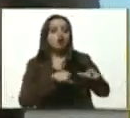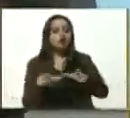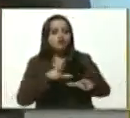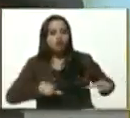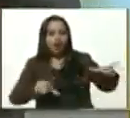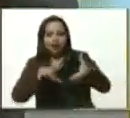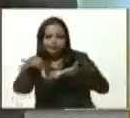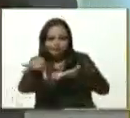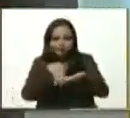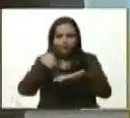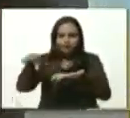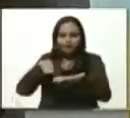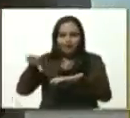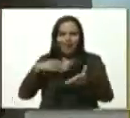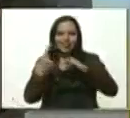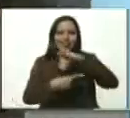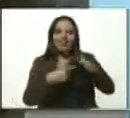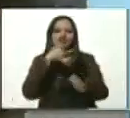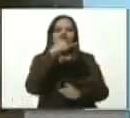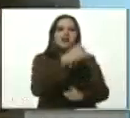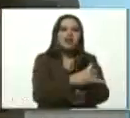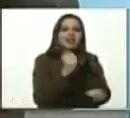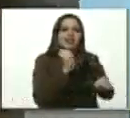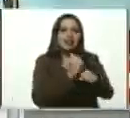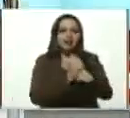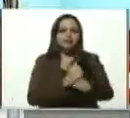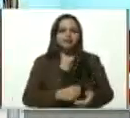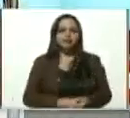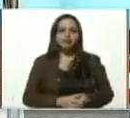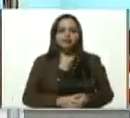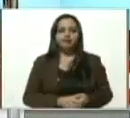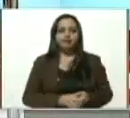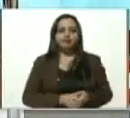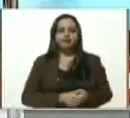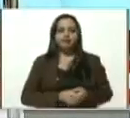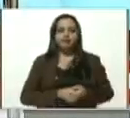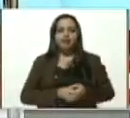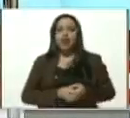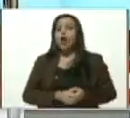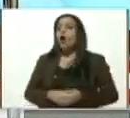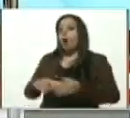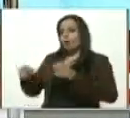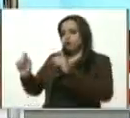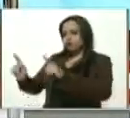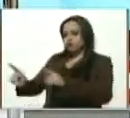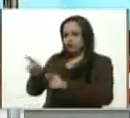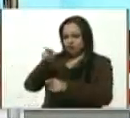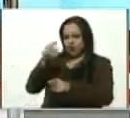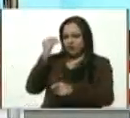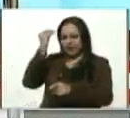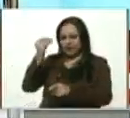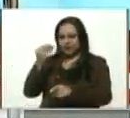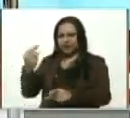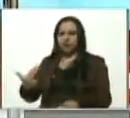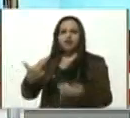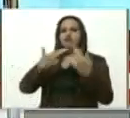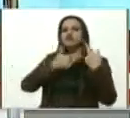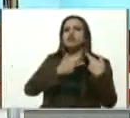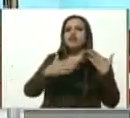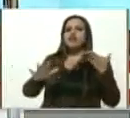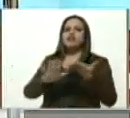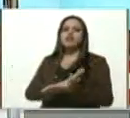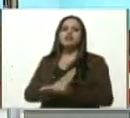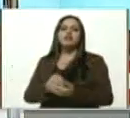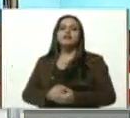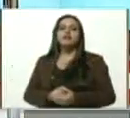situacionales ese trabajo. Defensor, ¿qué es a su juicio, como una autoridad de un poder, del poder